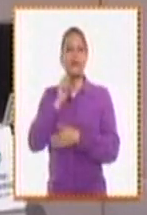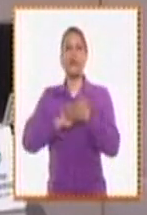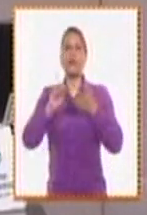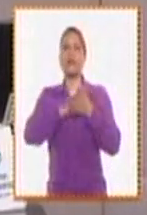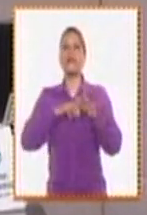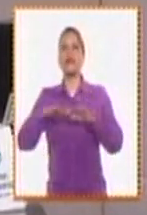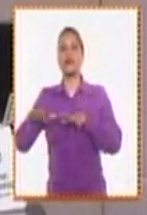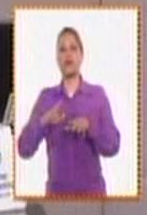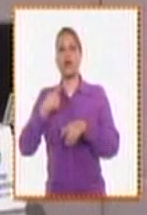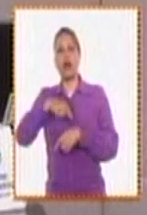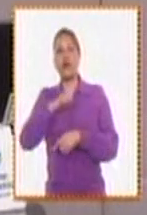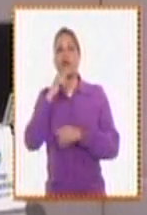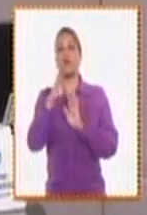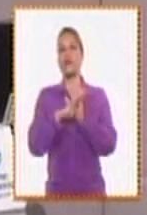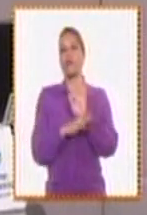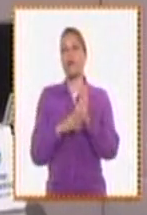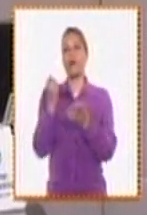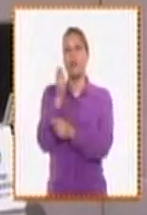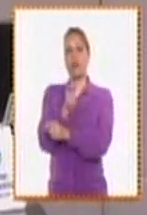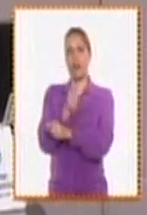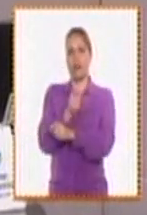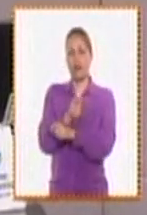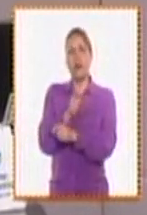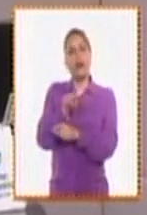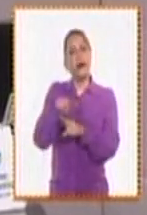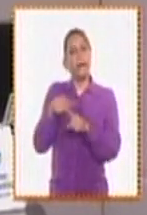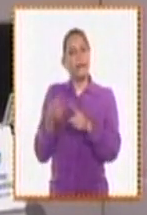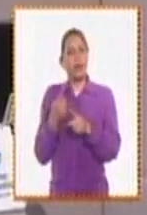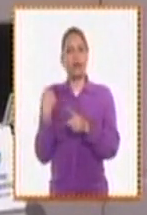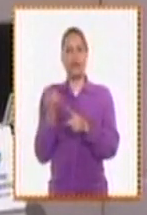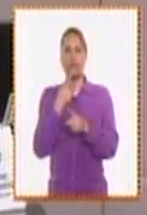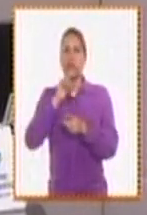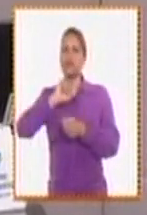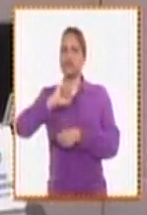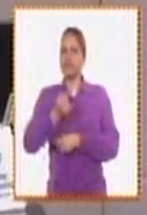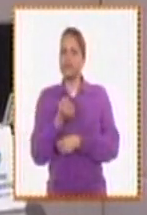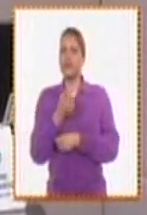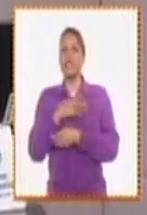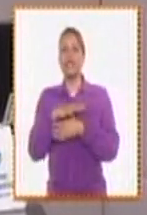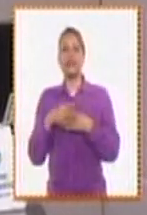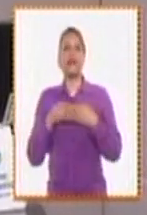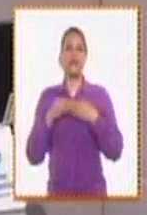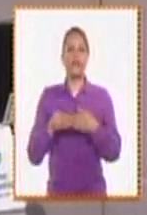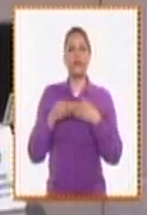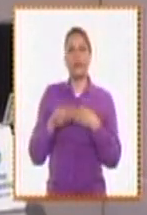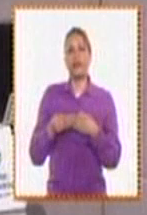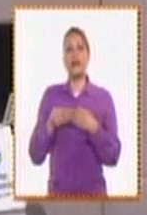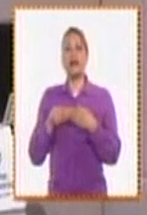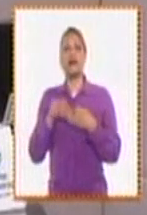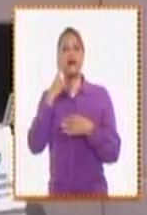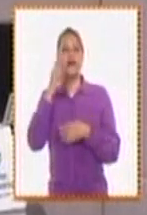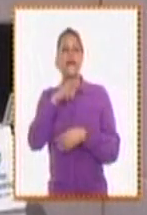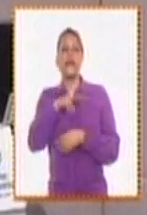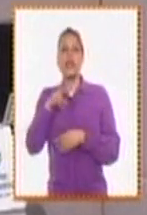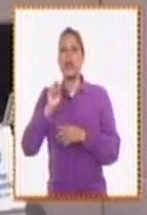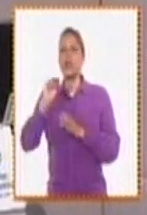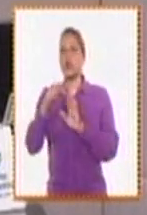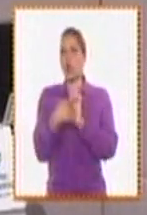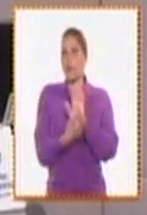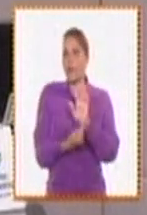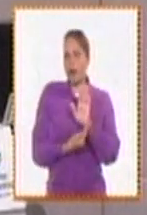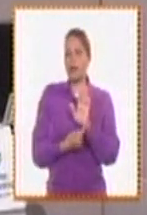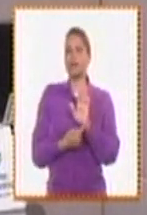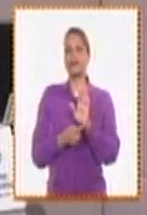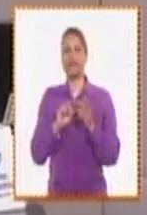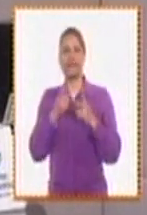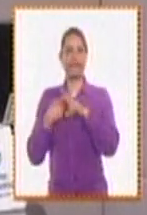un programa educativo. Pero desde esa esencia tenemos la obligación de flexibilizar, de ajustar, de contextualizar las normas que tenemos establecidas.